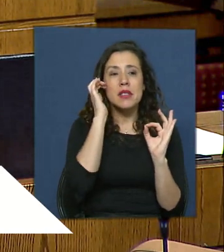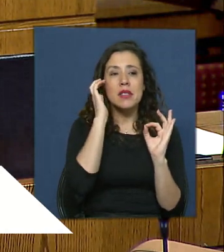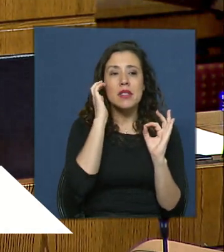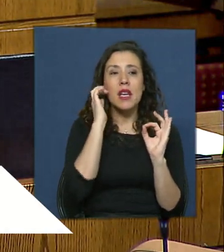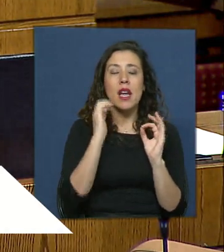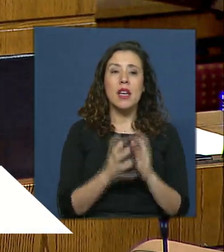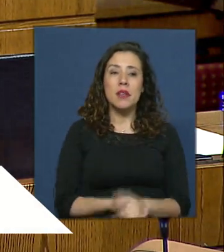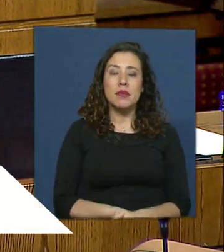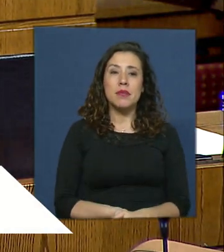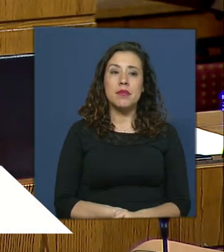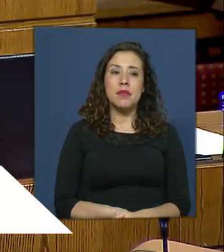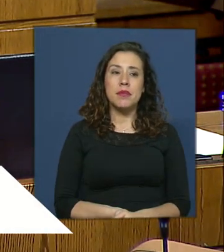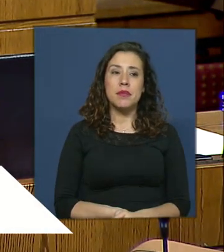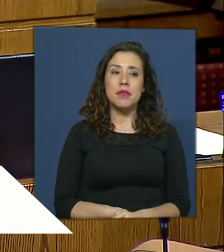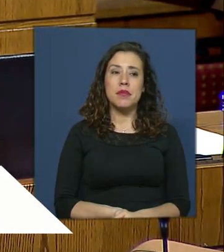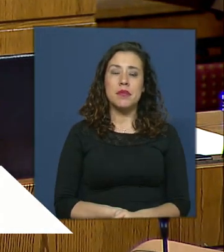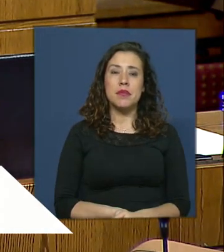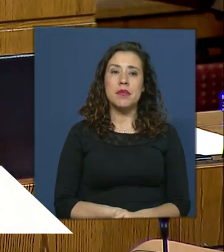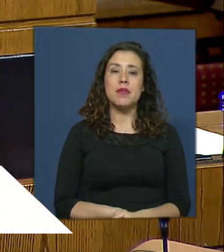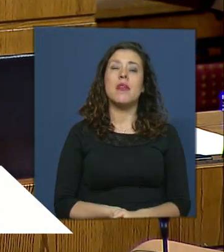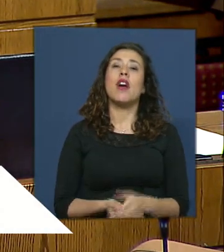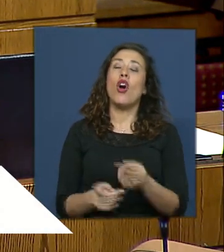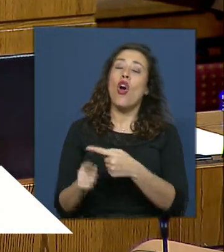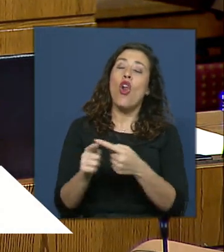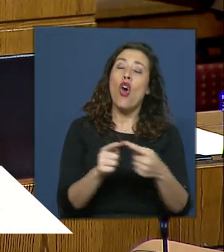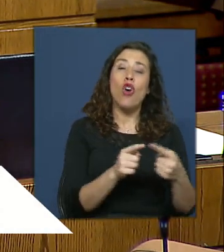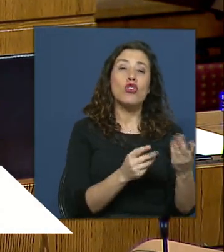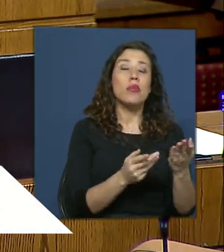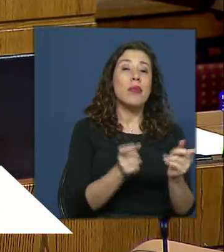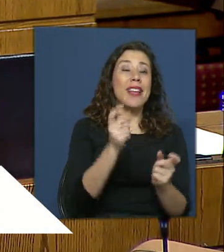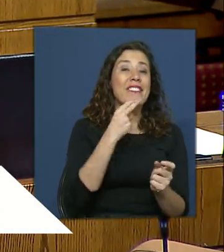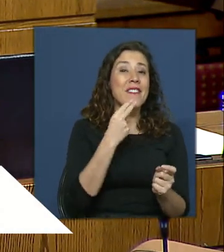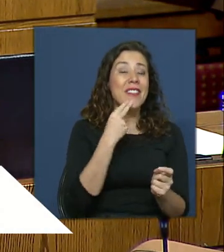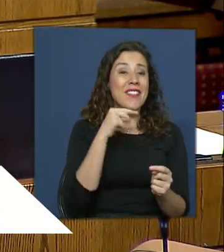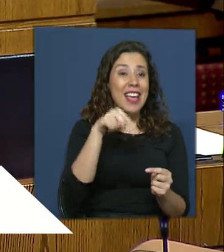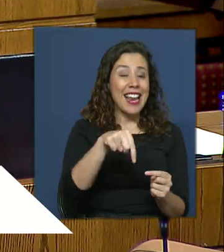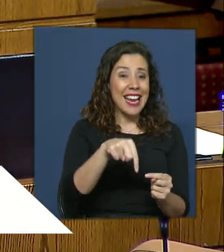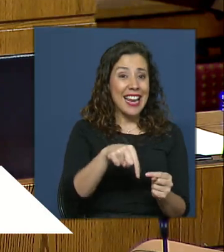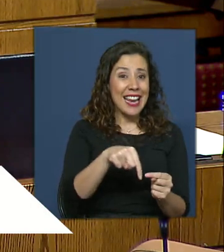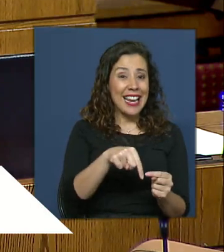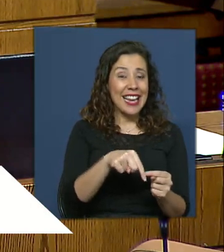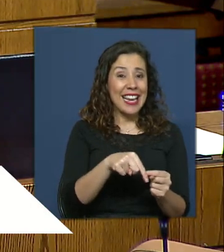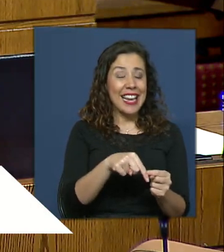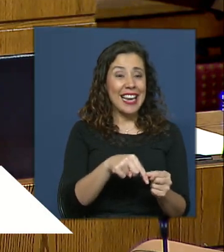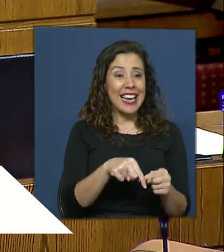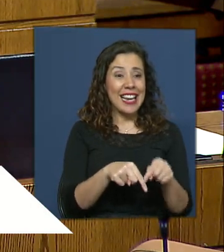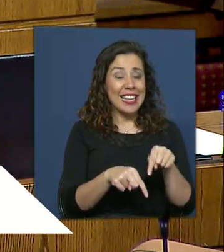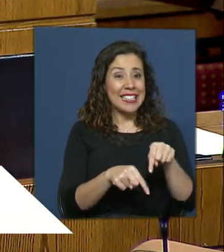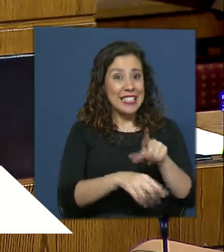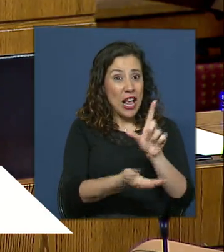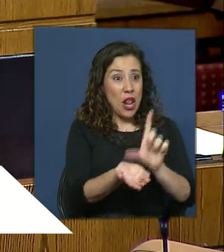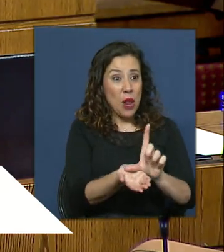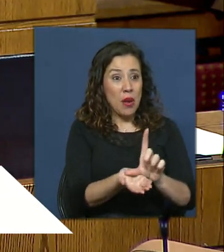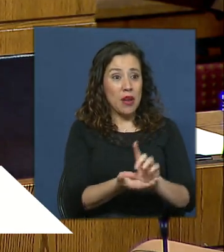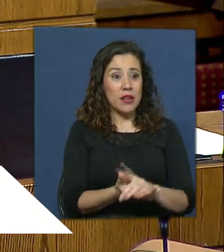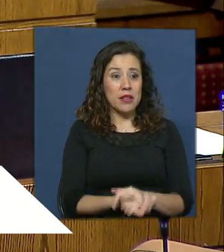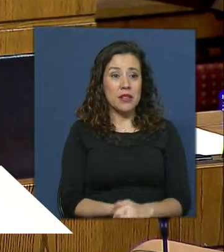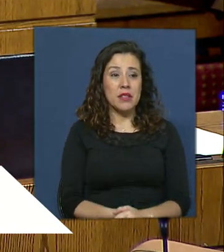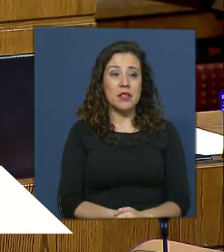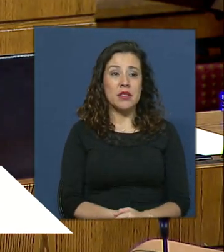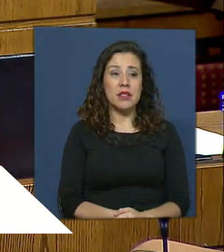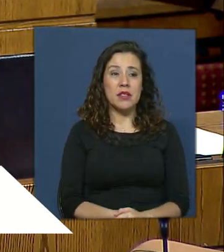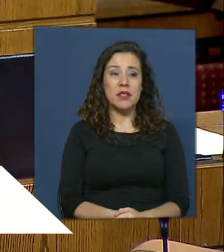bastante especial respecto del resto de los habitantes del territorio nacional en esa época. Y